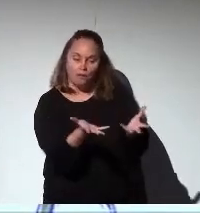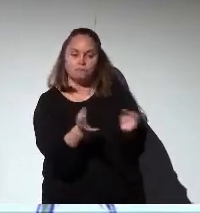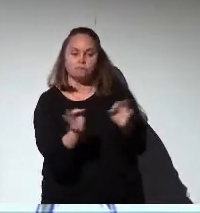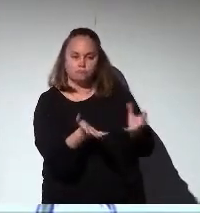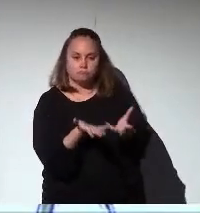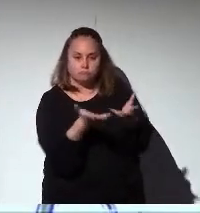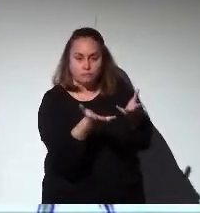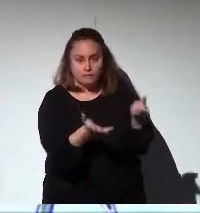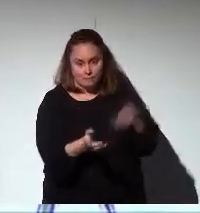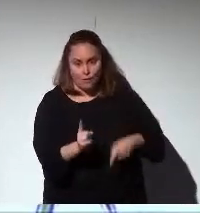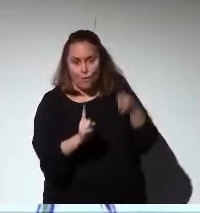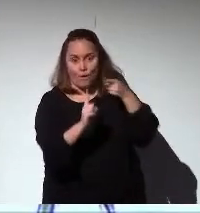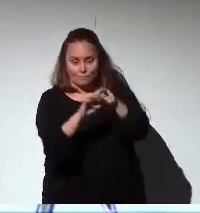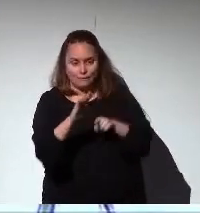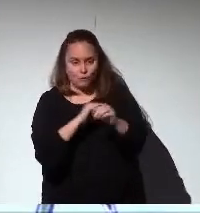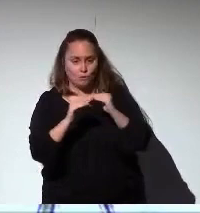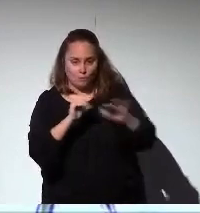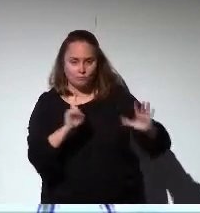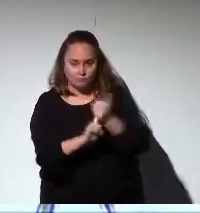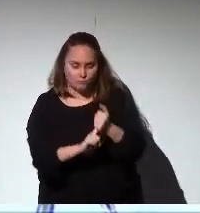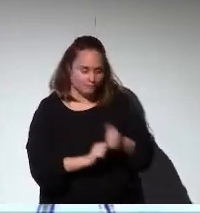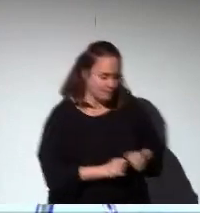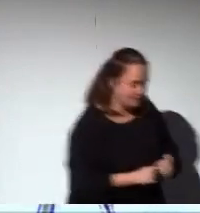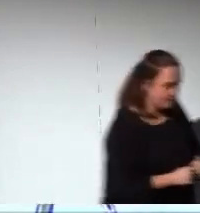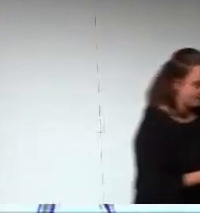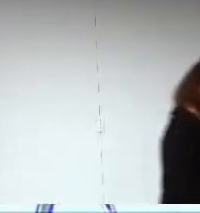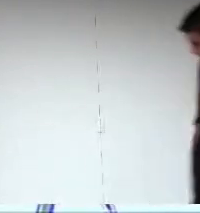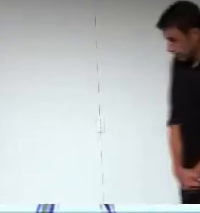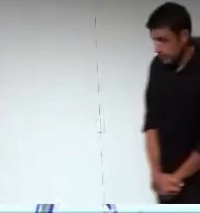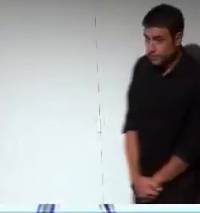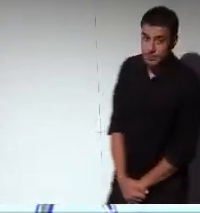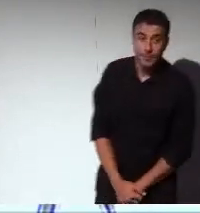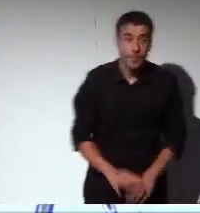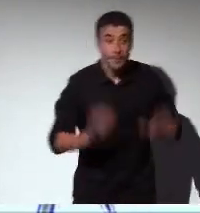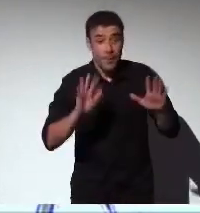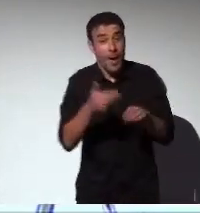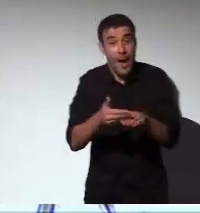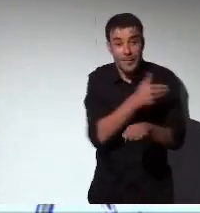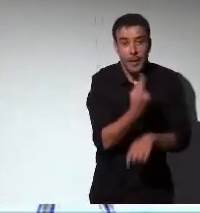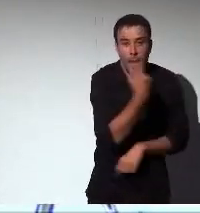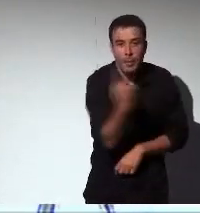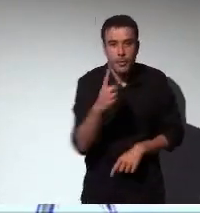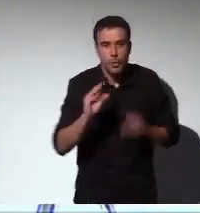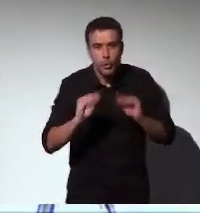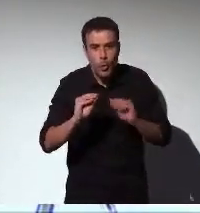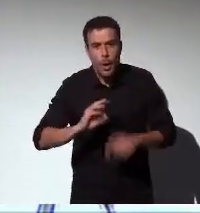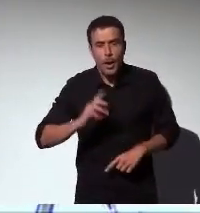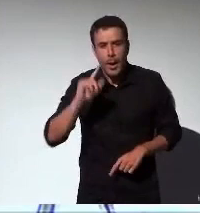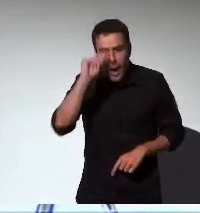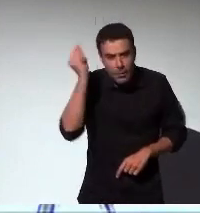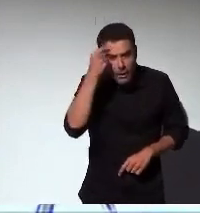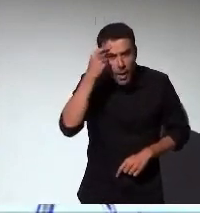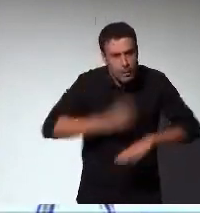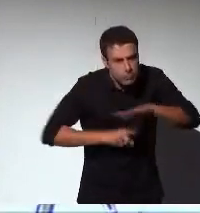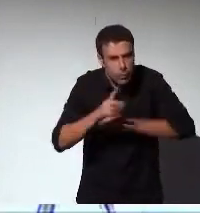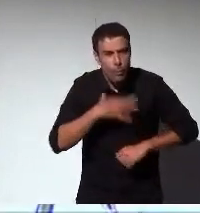al cumplimiento de los Objetivos de Desarrollo Sostenible. Pero para que cada persona pueda desarrollar ese potencial es fundamental la